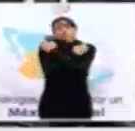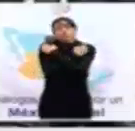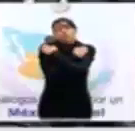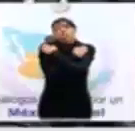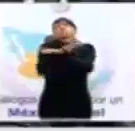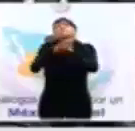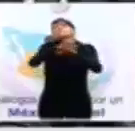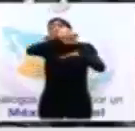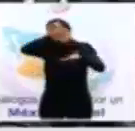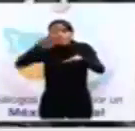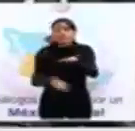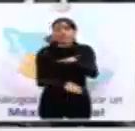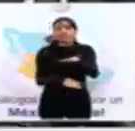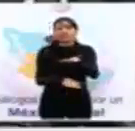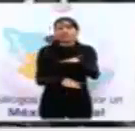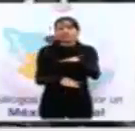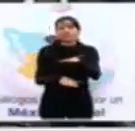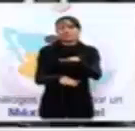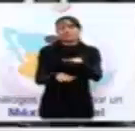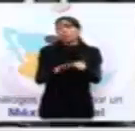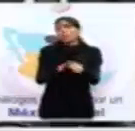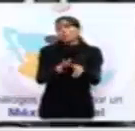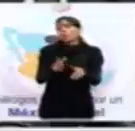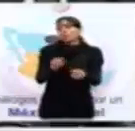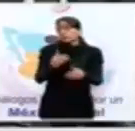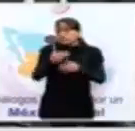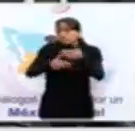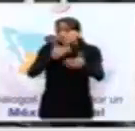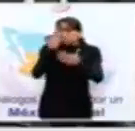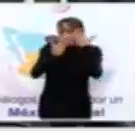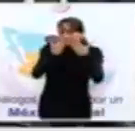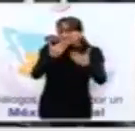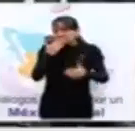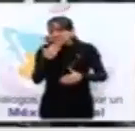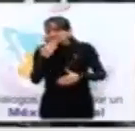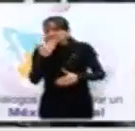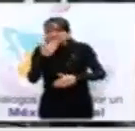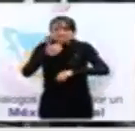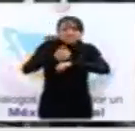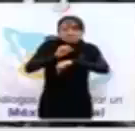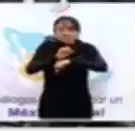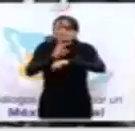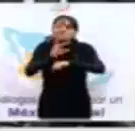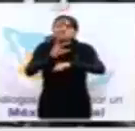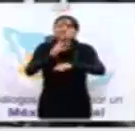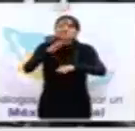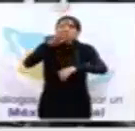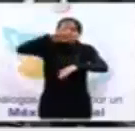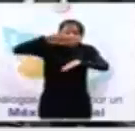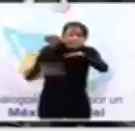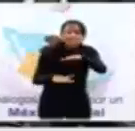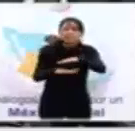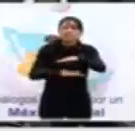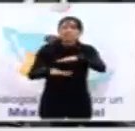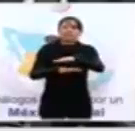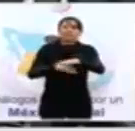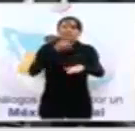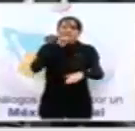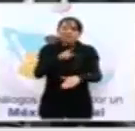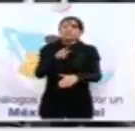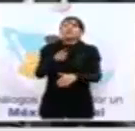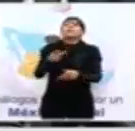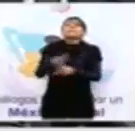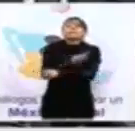dimensiones. Una menor educación que en zonas urbanas, tanto en número de años logrados como en calidad